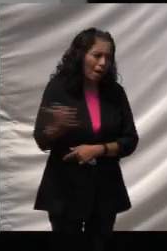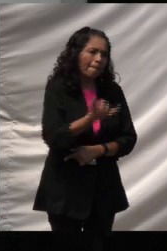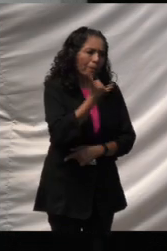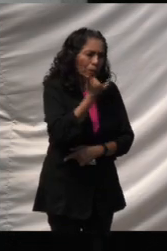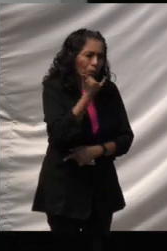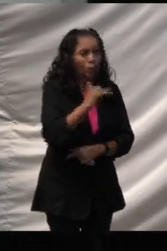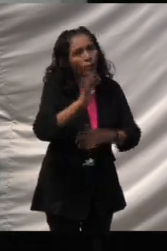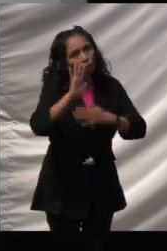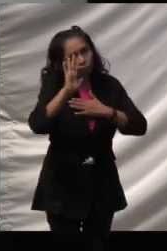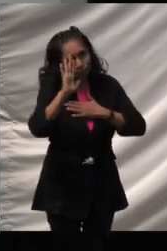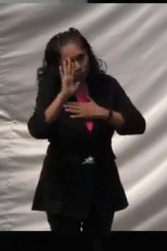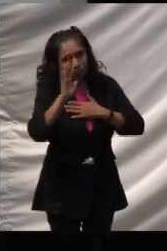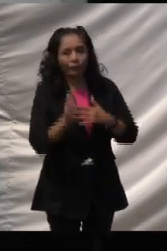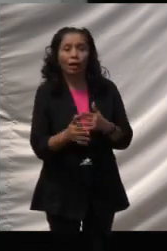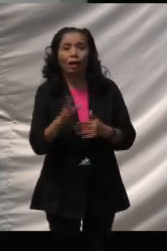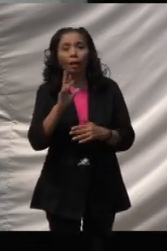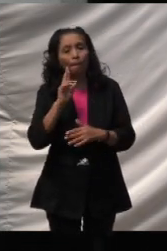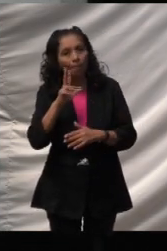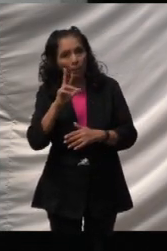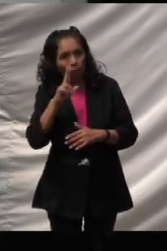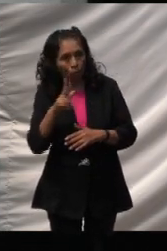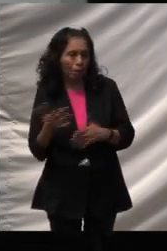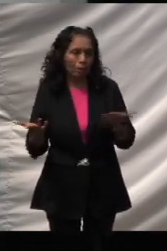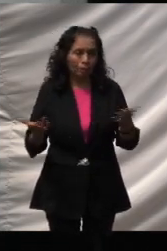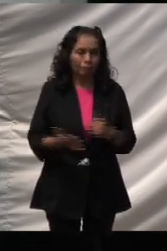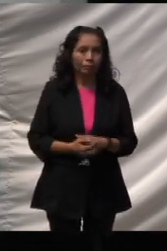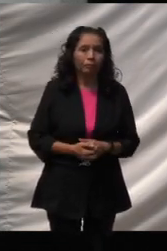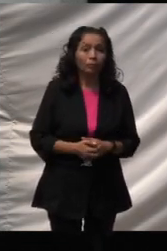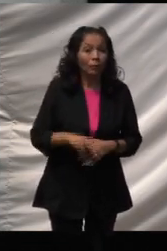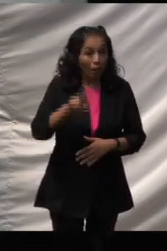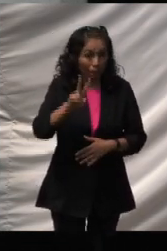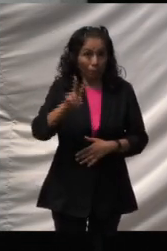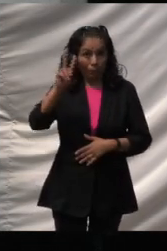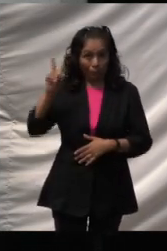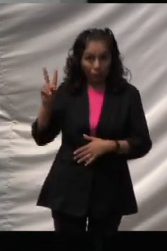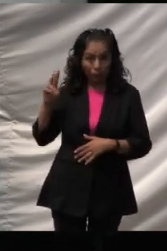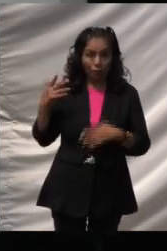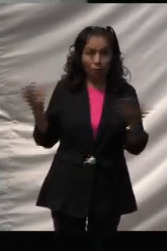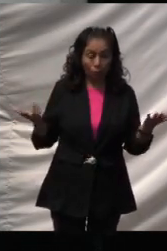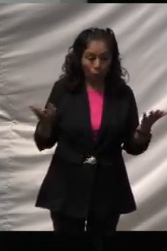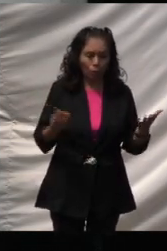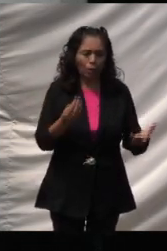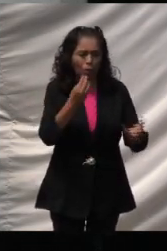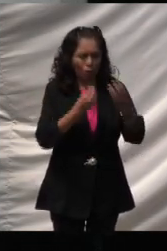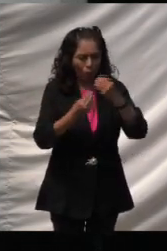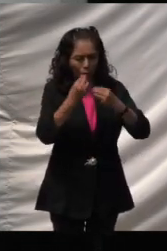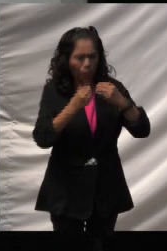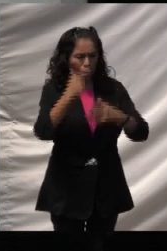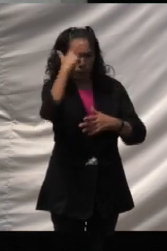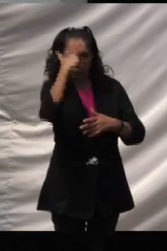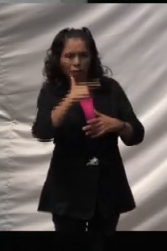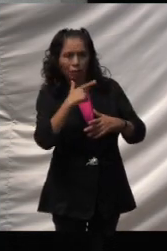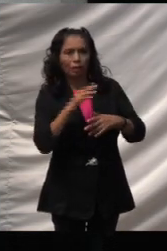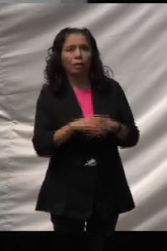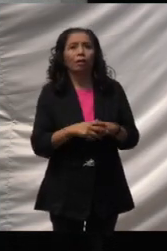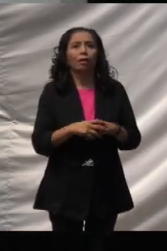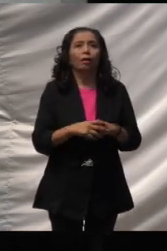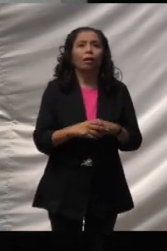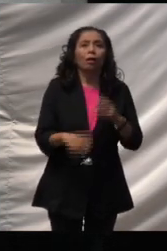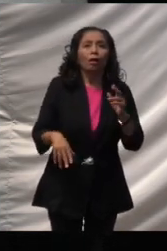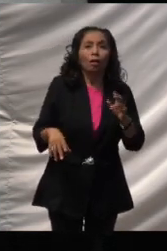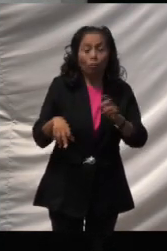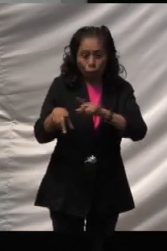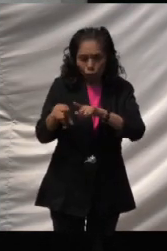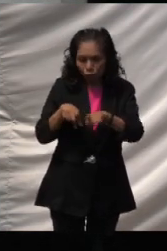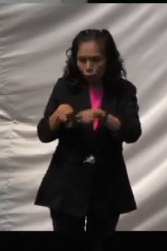las calificaciones de historia. El viernes pasado, durante la cena, estando mis papás, mi hermana les pidió